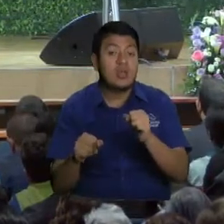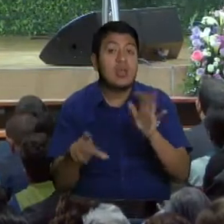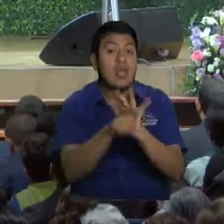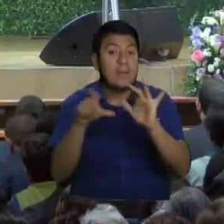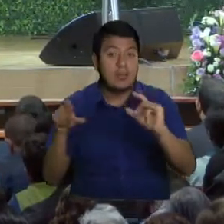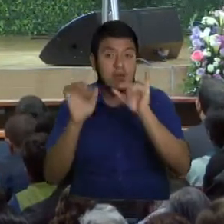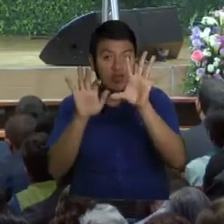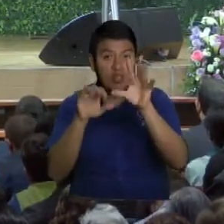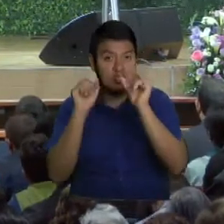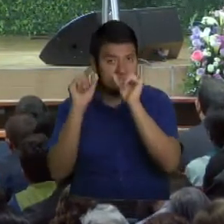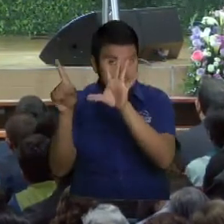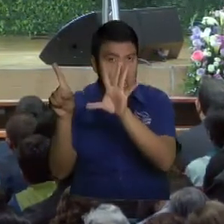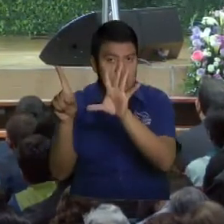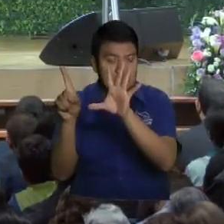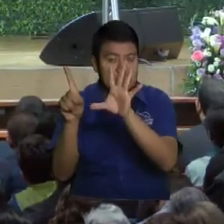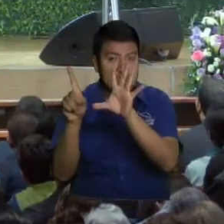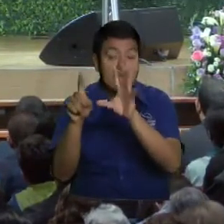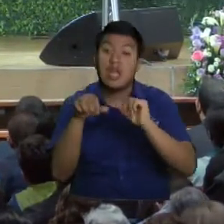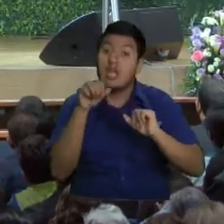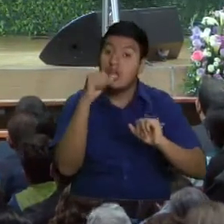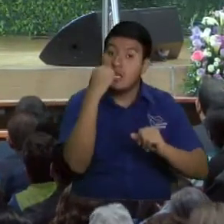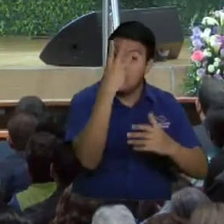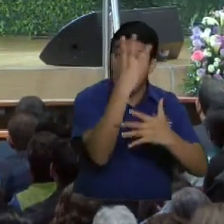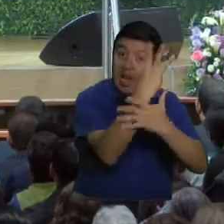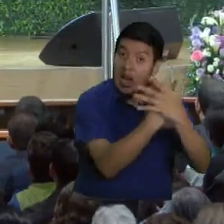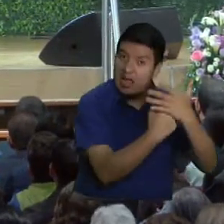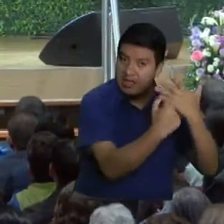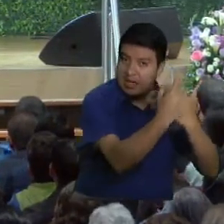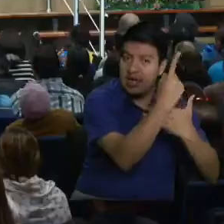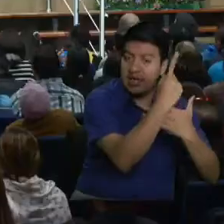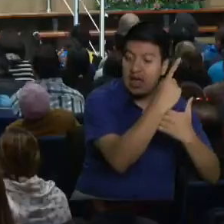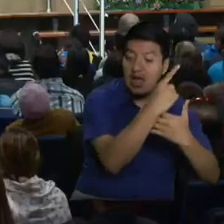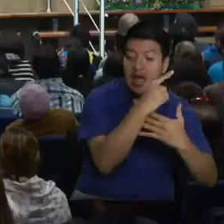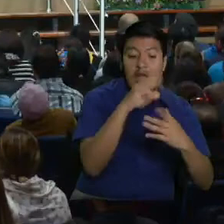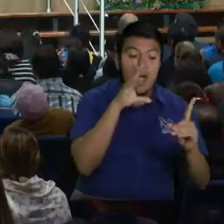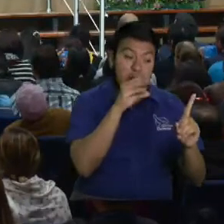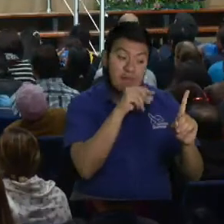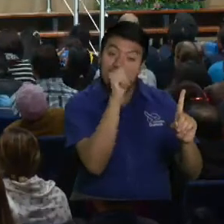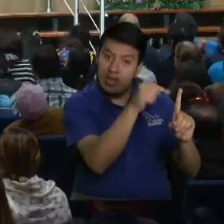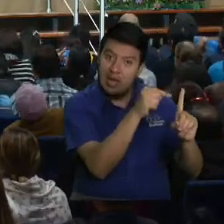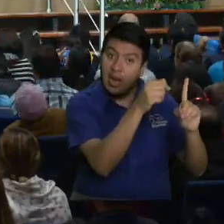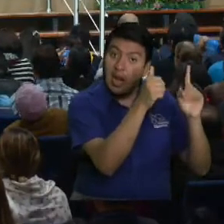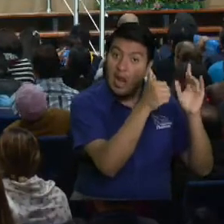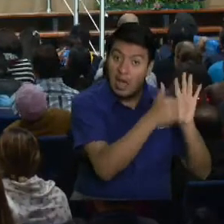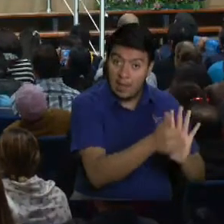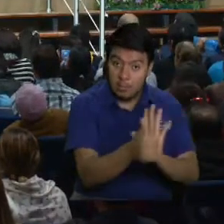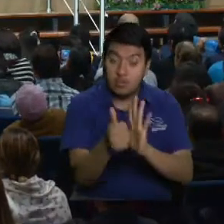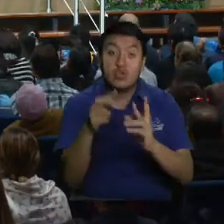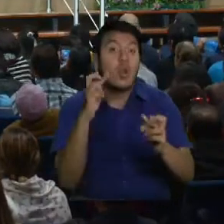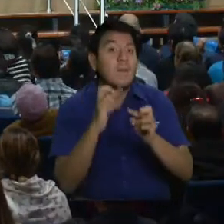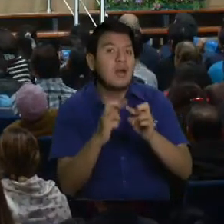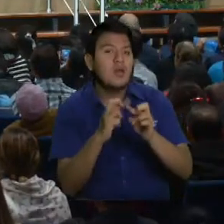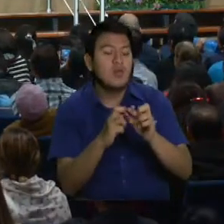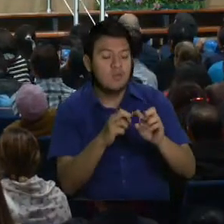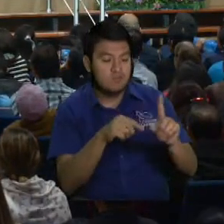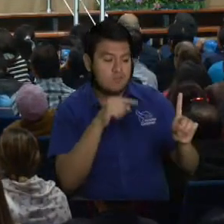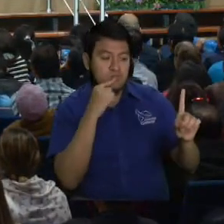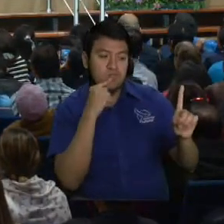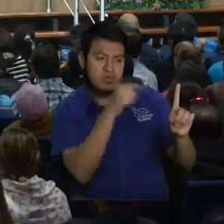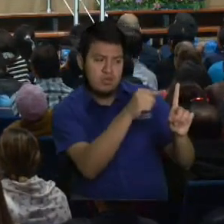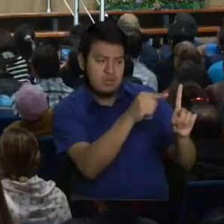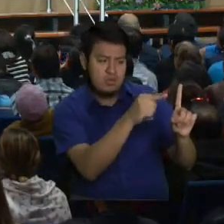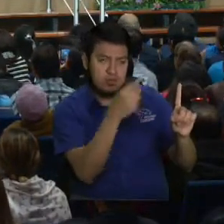están diciéndole al apóstol Pablo que qué es lo que tiene que hacer y a dónde tiene que ir a predicar. Dice,